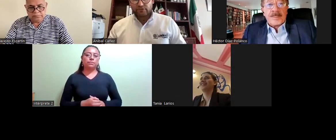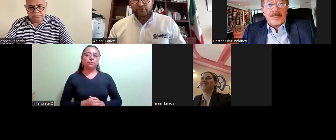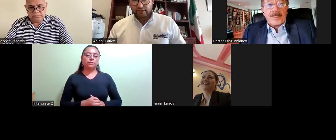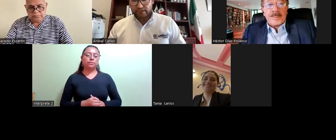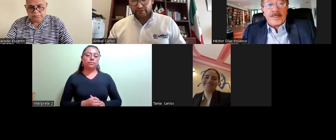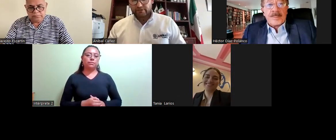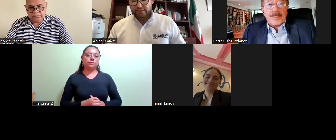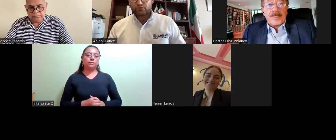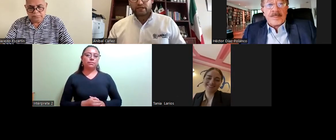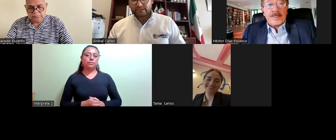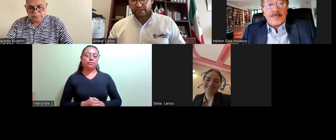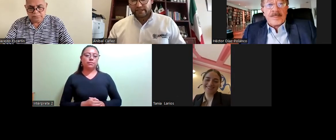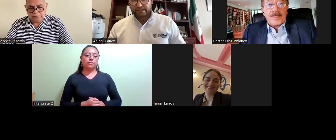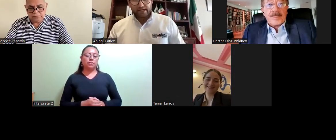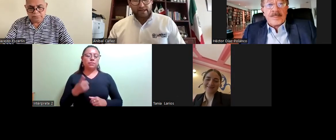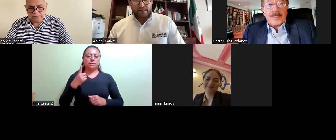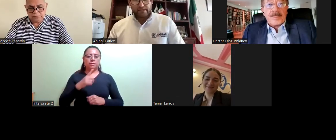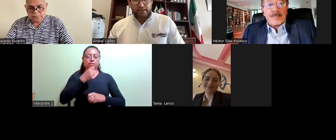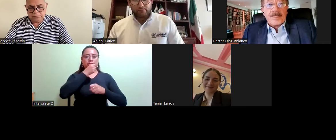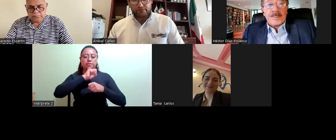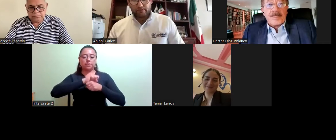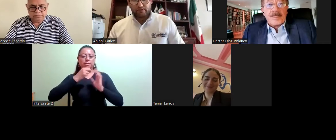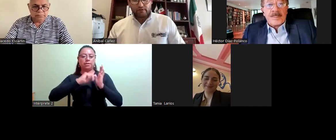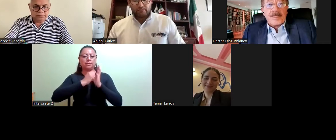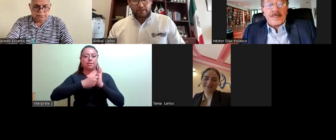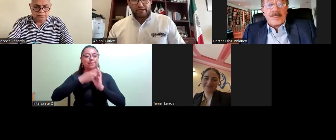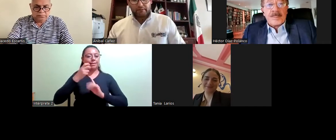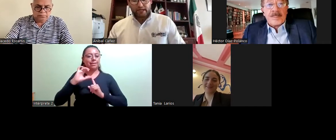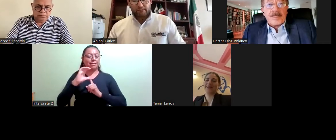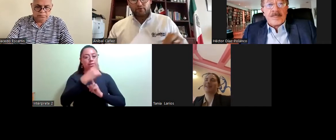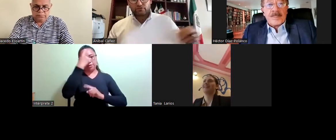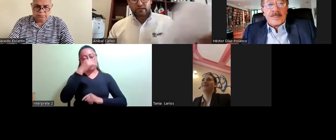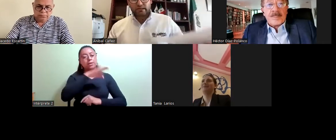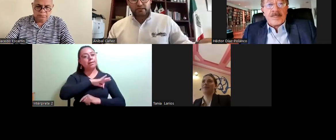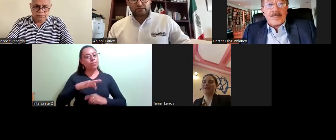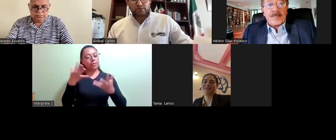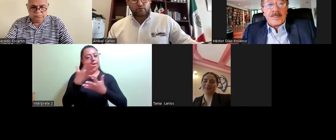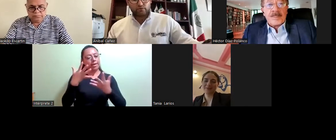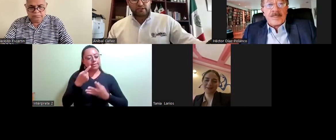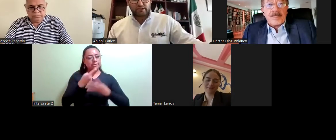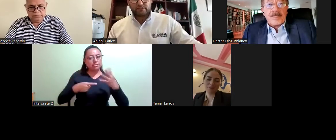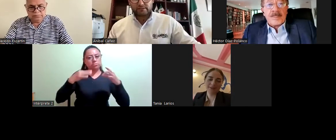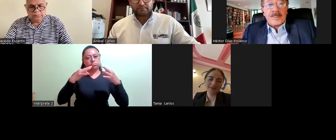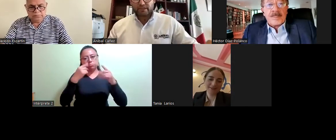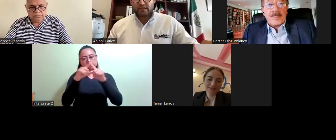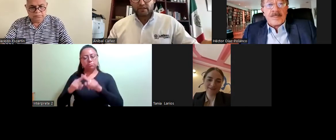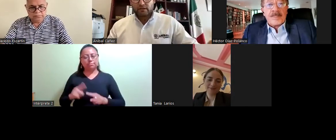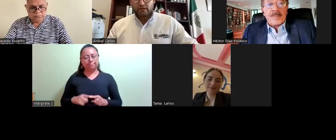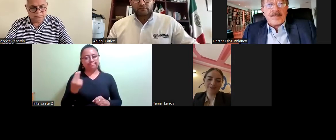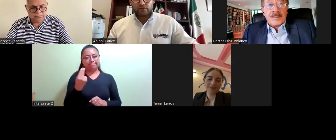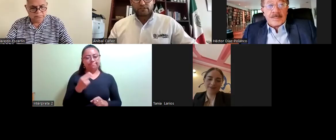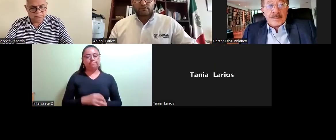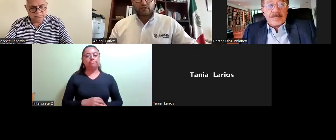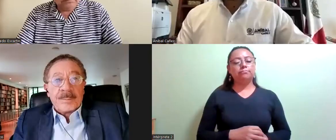lo anterior, se instruye a la Secretaría Técnica de la Comisión para que lleve a cabo los trámites conducentes.